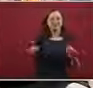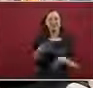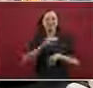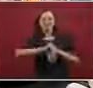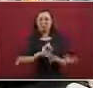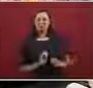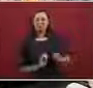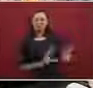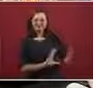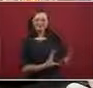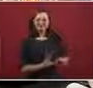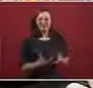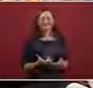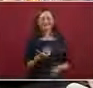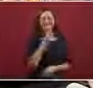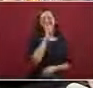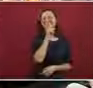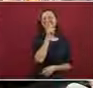se